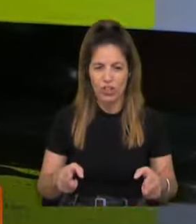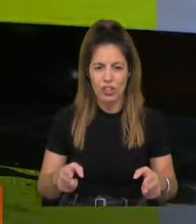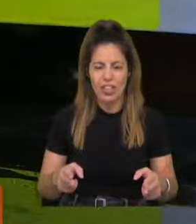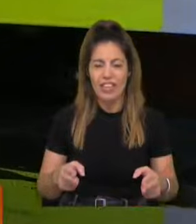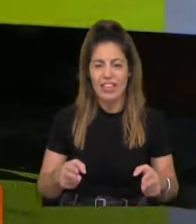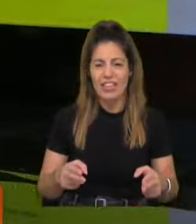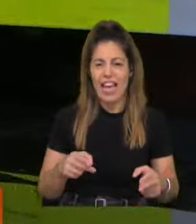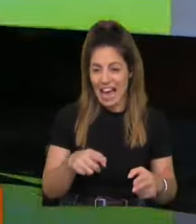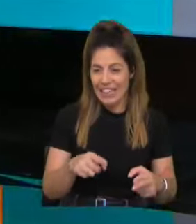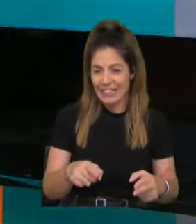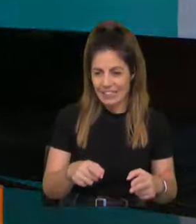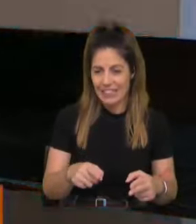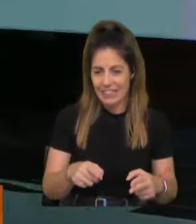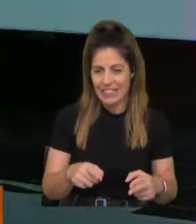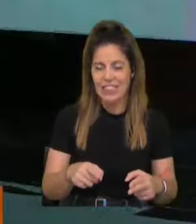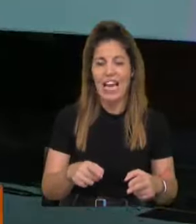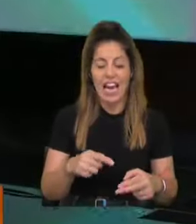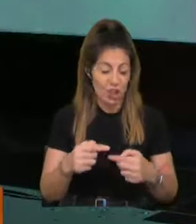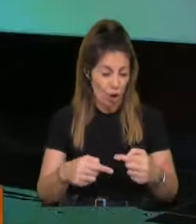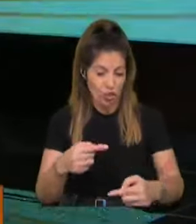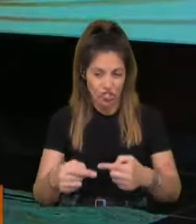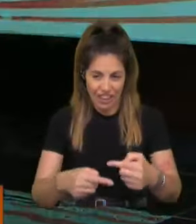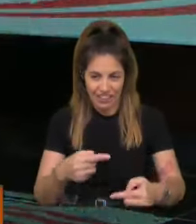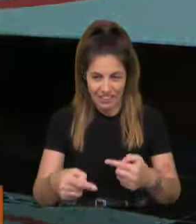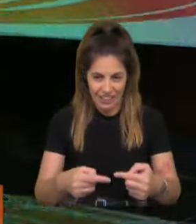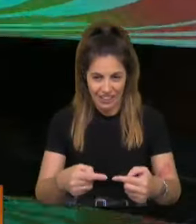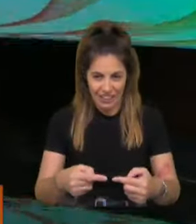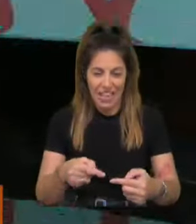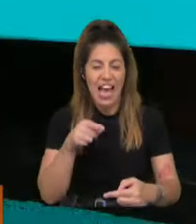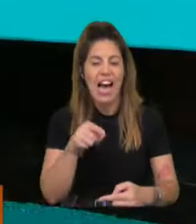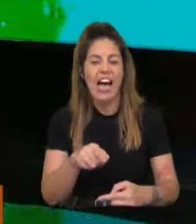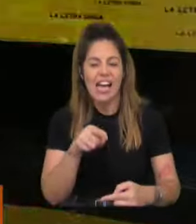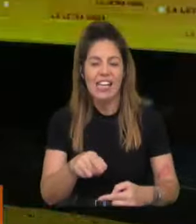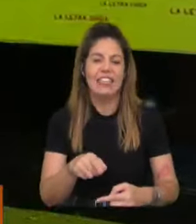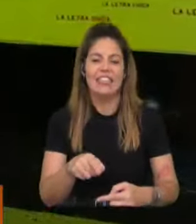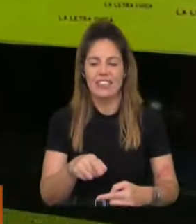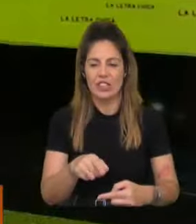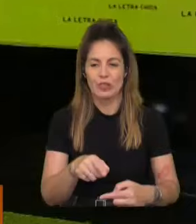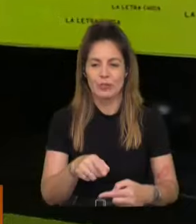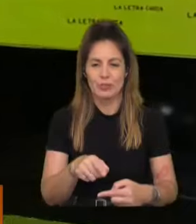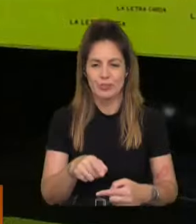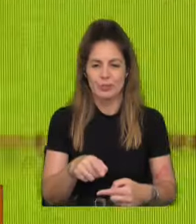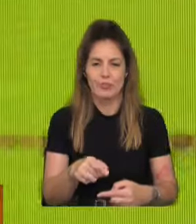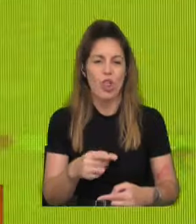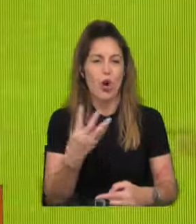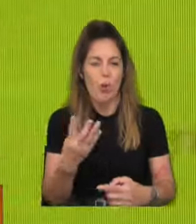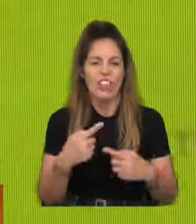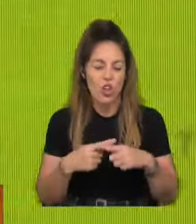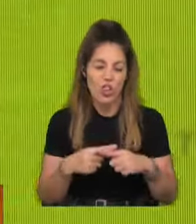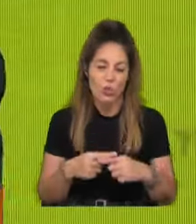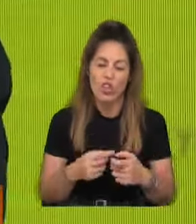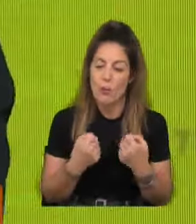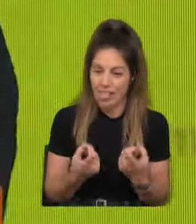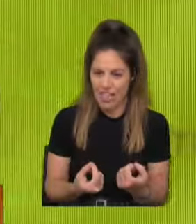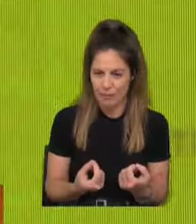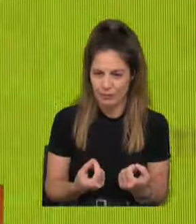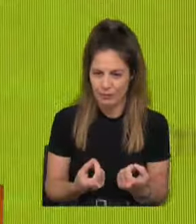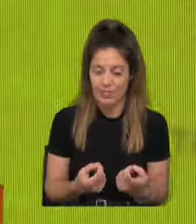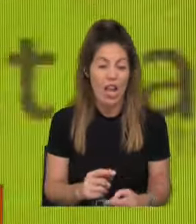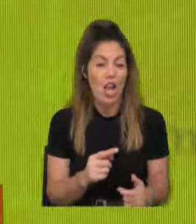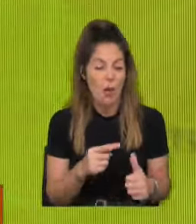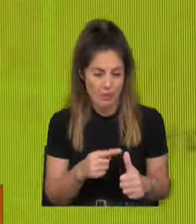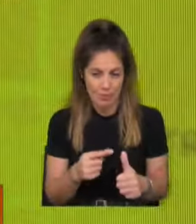60 de salida que es constante está ahí tenemos por lo menos cuatro discusiones para dar la